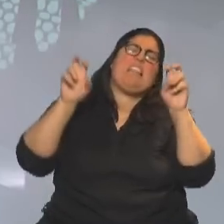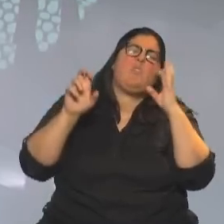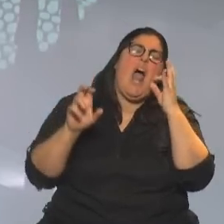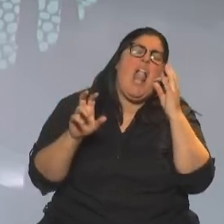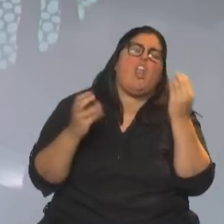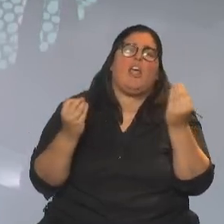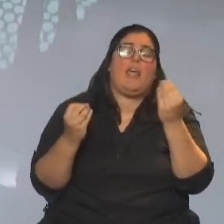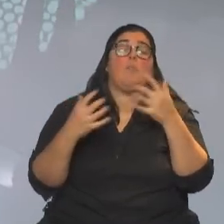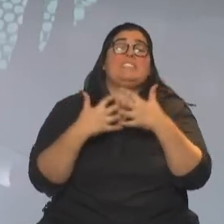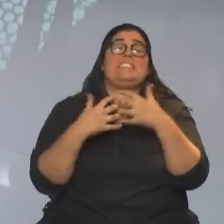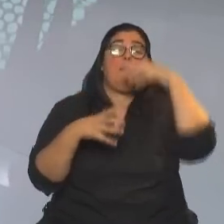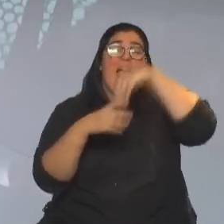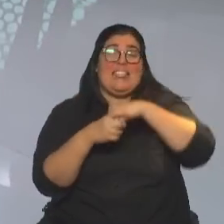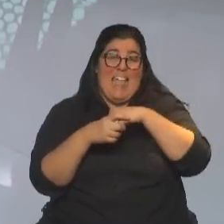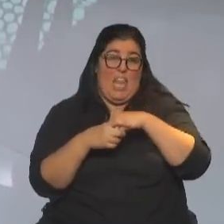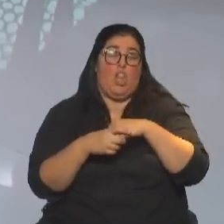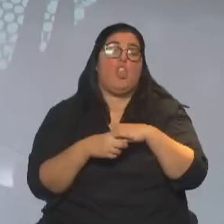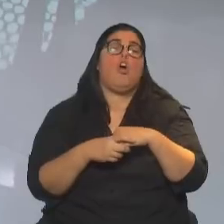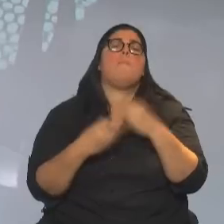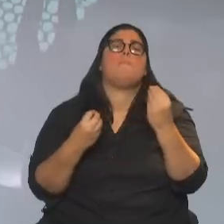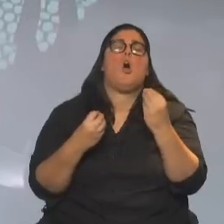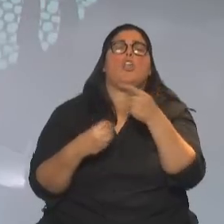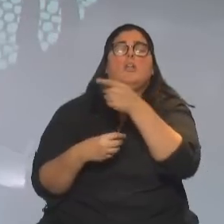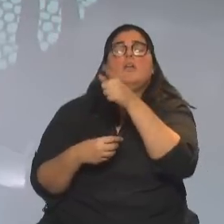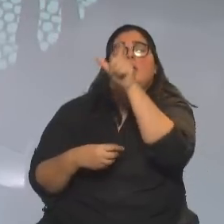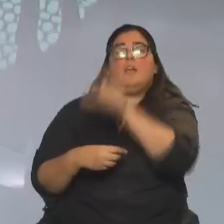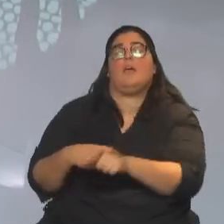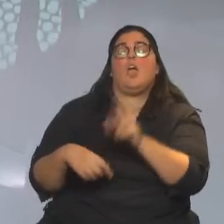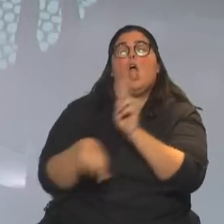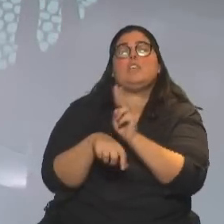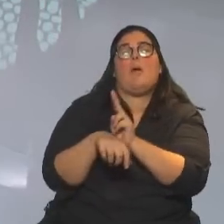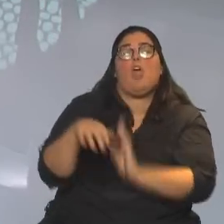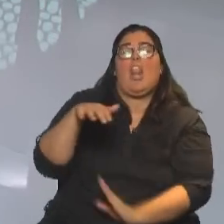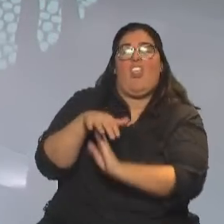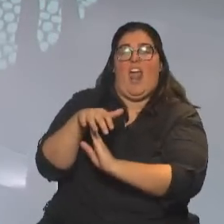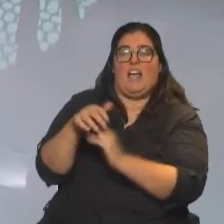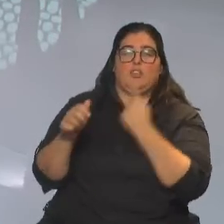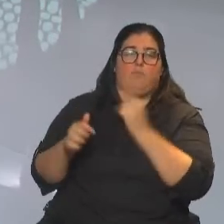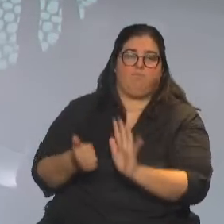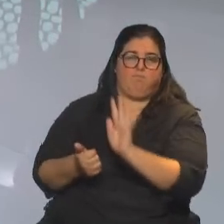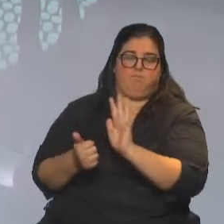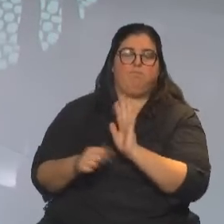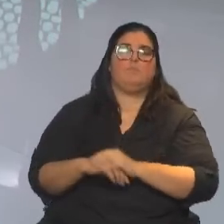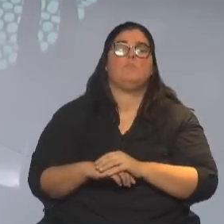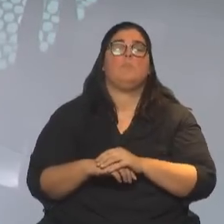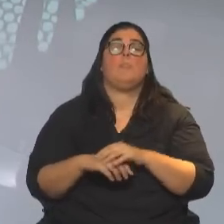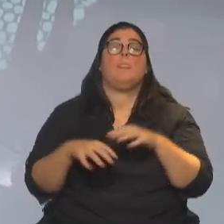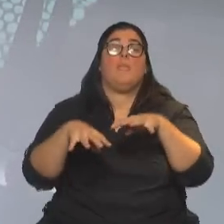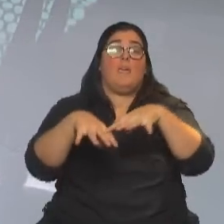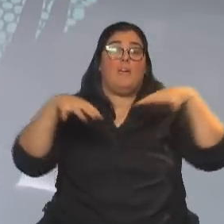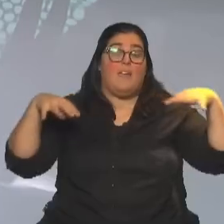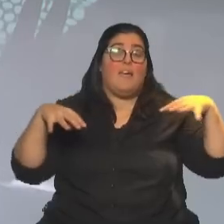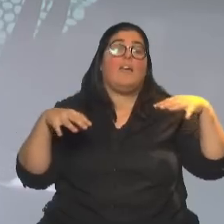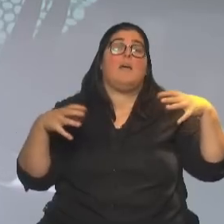central es el mecanismo interno de cuestionamiento del liderazgo conservador. Los parlamentarios retiran o renuevan su apoyo al